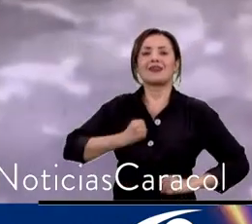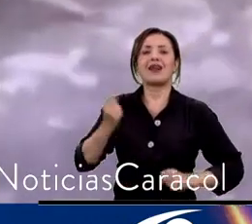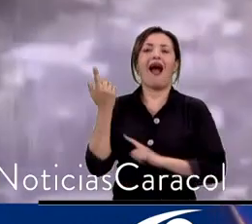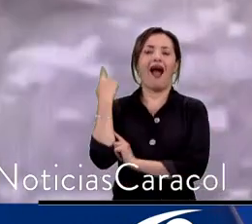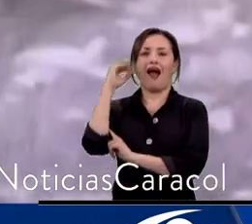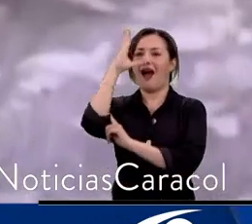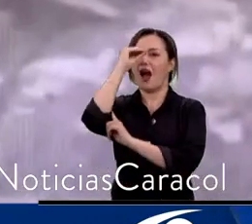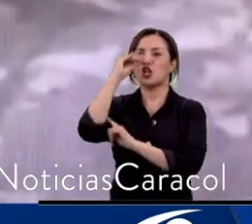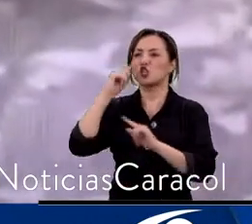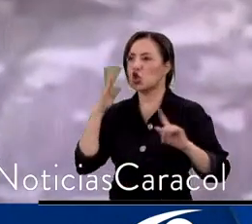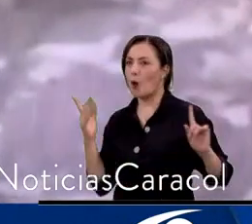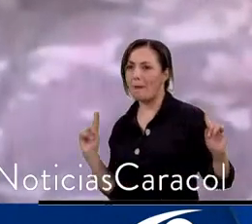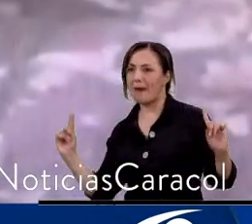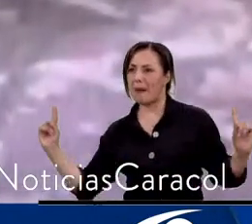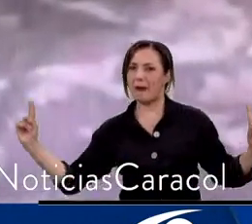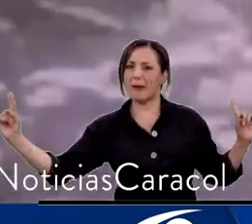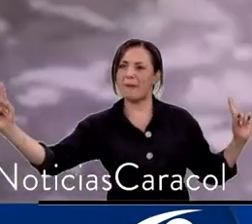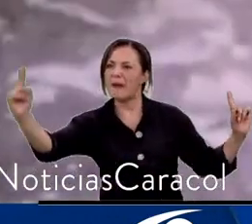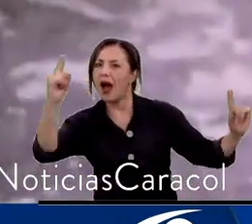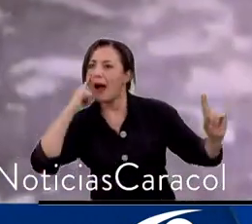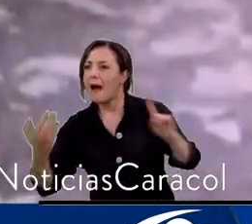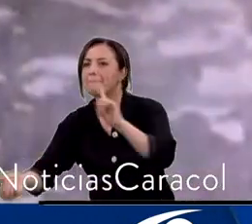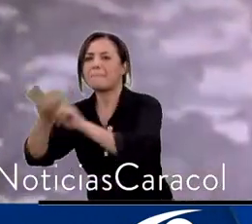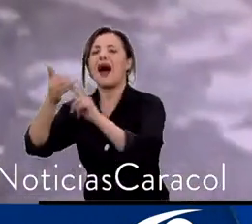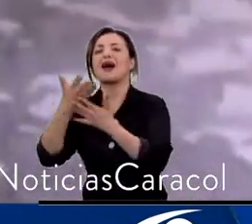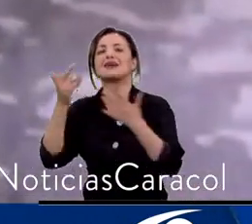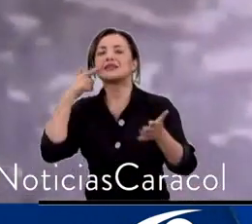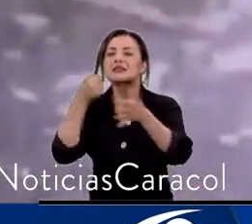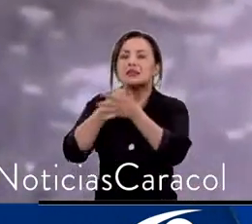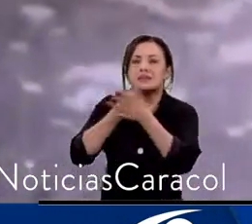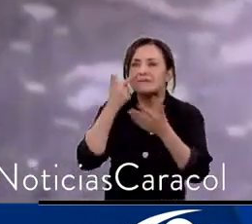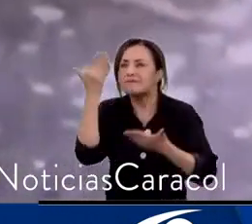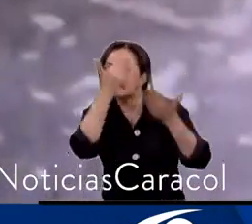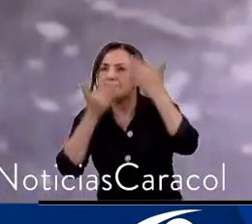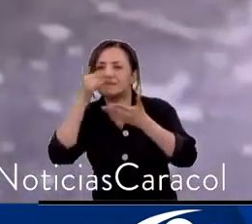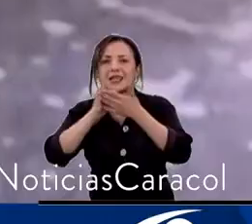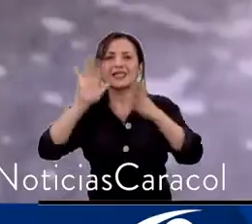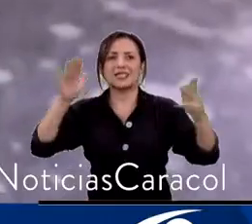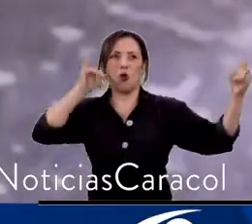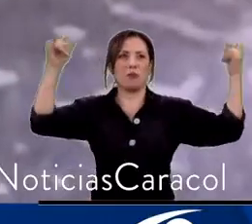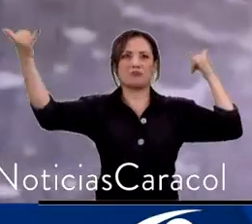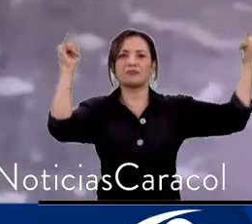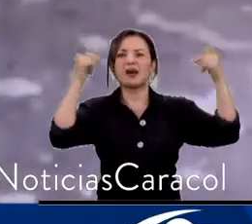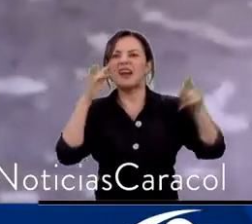anoche el plan candado en la zona y verifican las cámaras de seguridad para seguirle la pista a los captores.